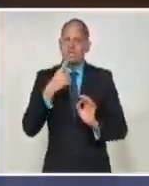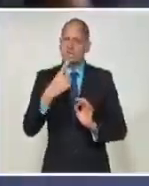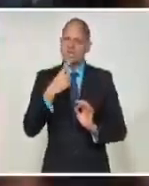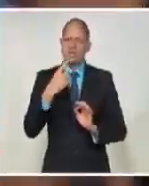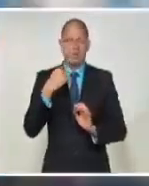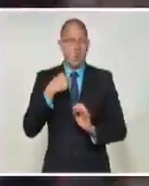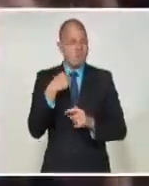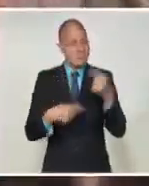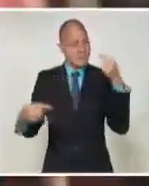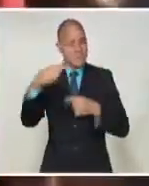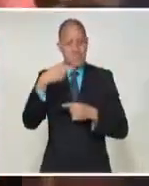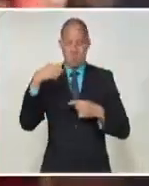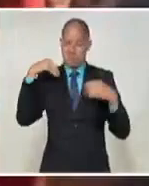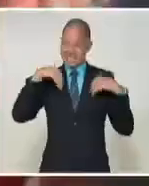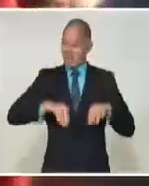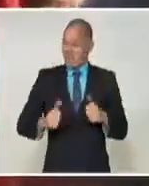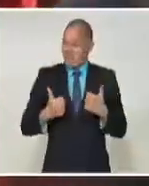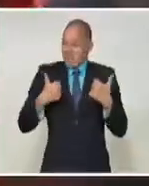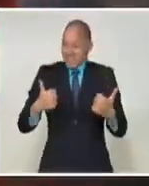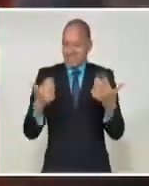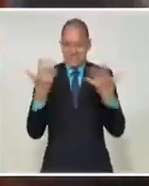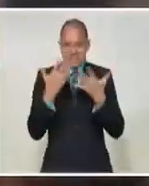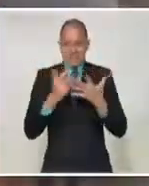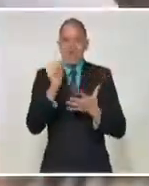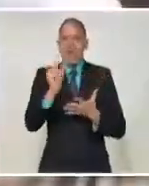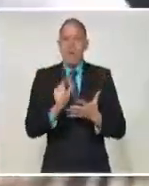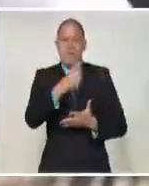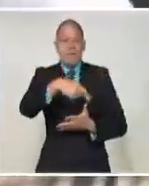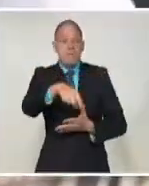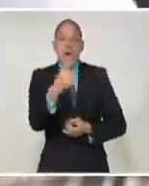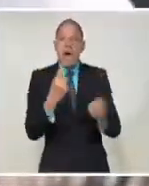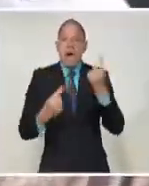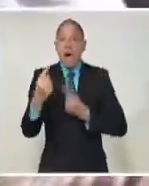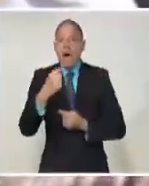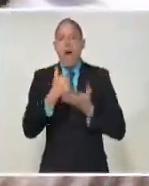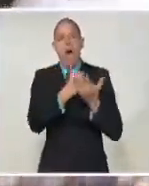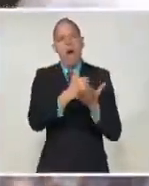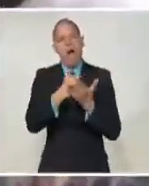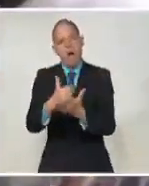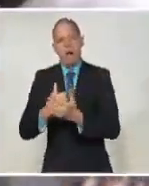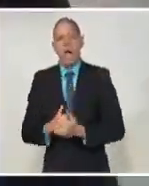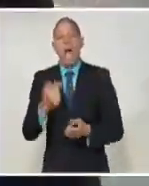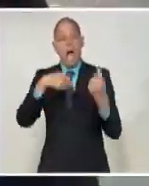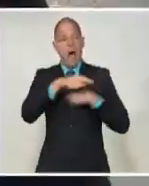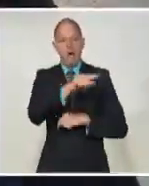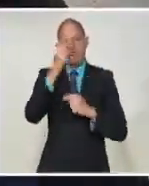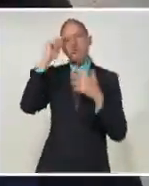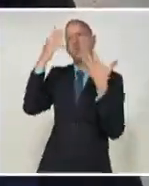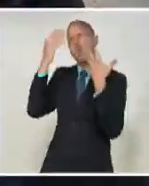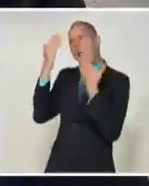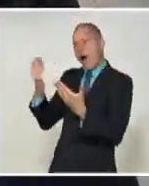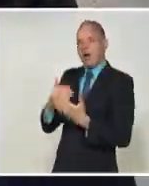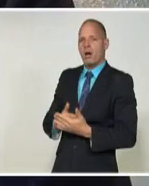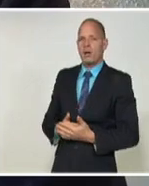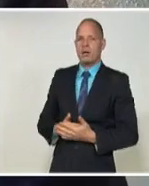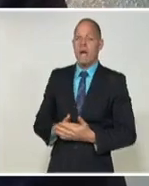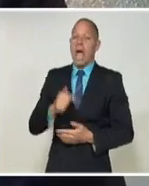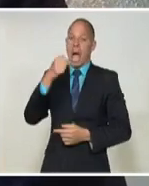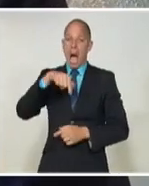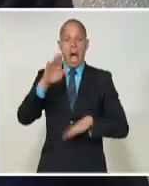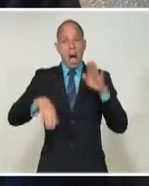enorgullece tanto como el reconocimiento de aquellos que, en silencio, ayudó a proteger. Hay quien te para en la calle, quien te invita a tomarte un